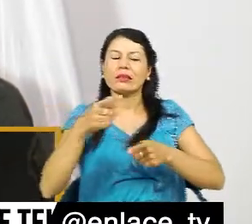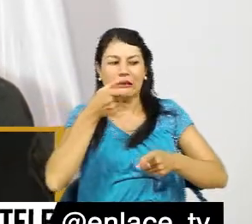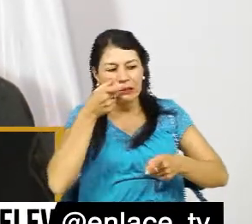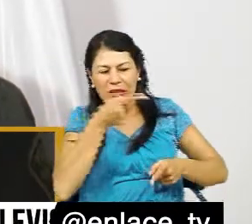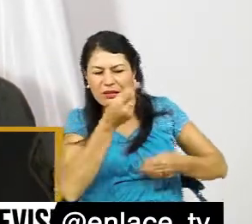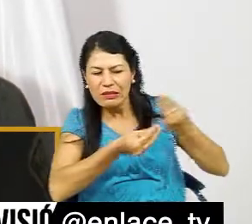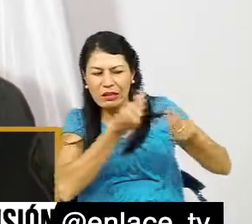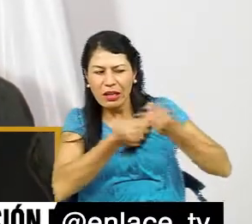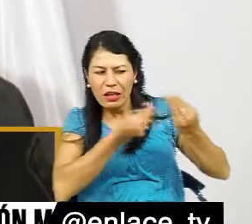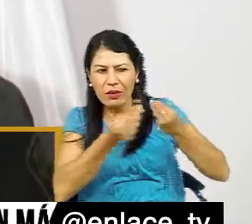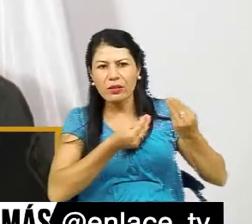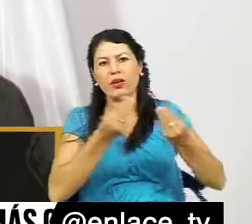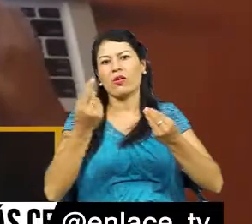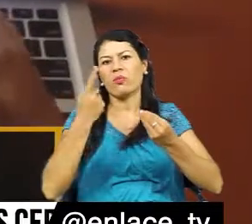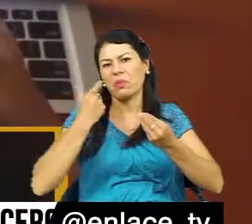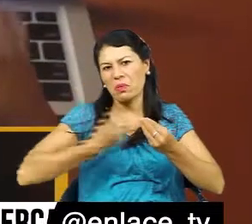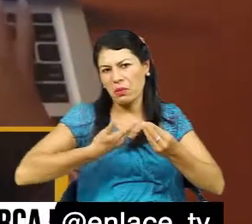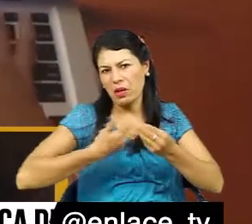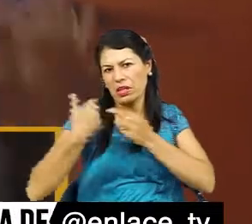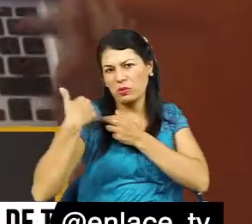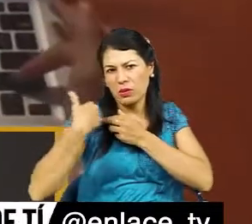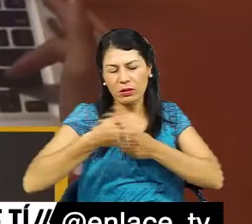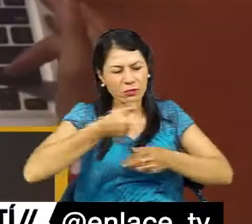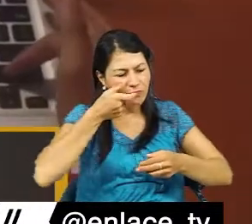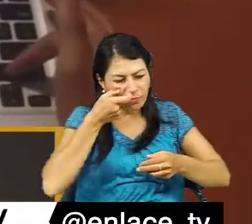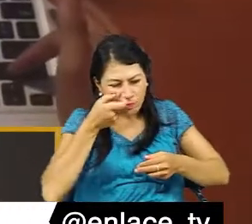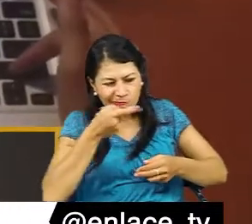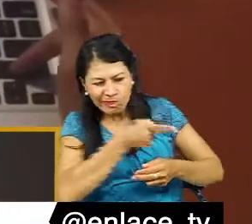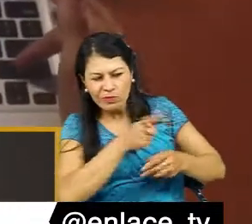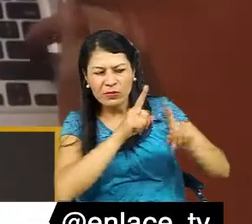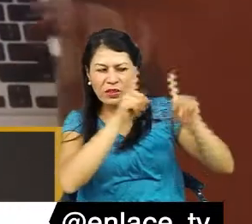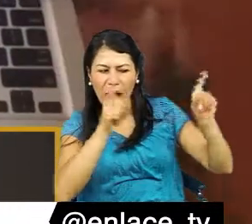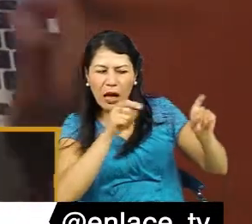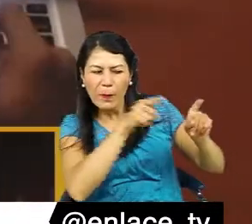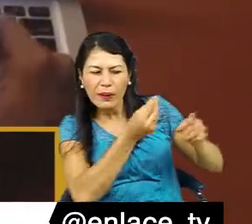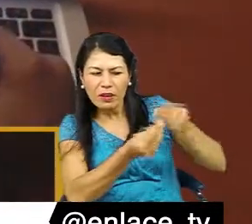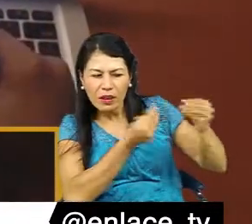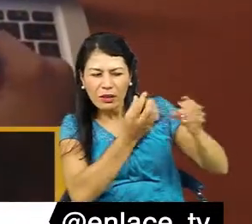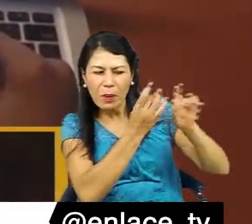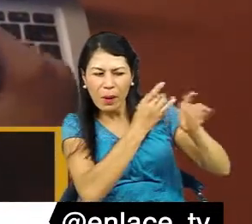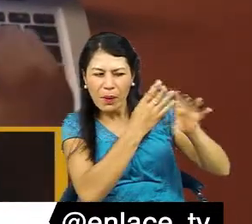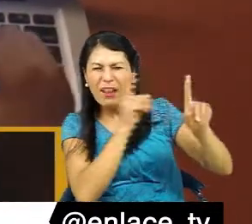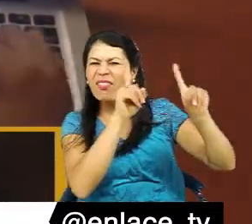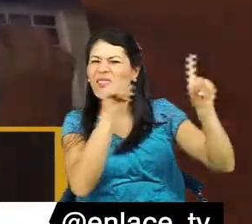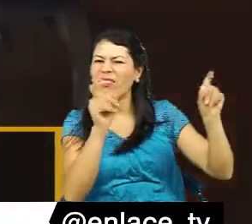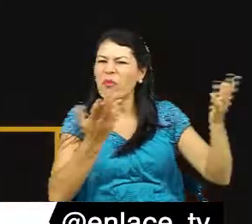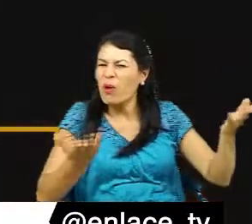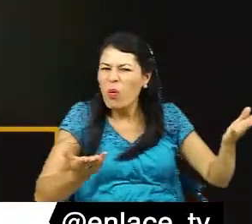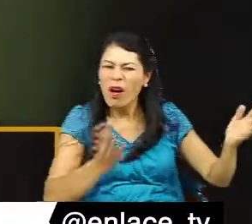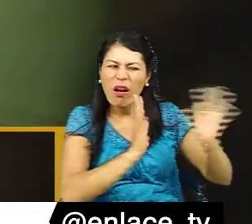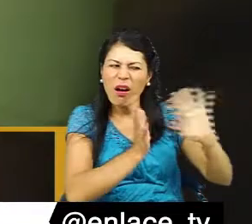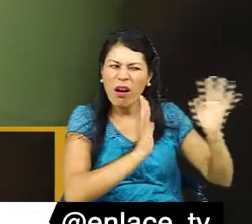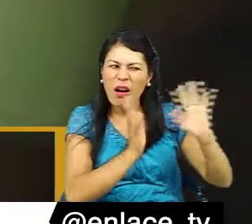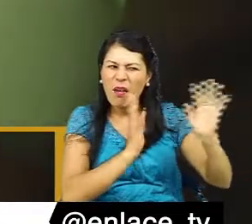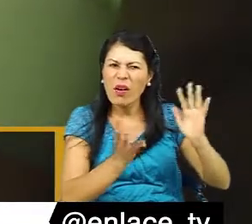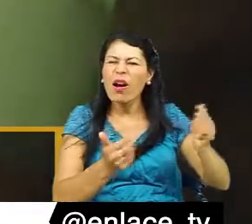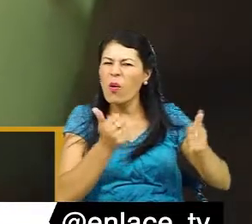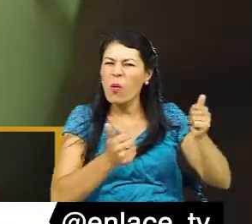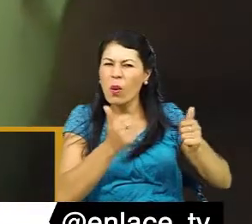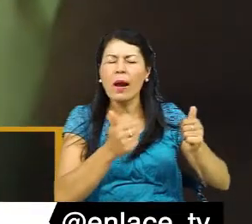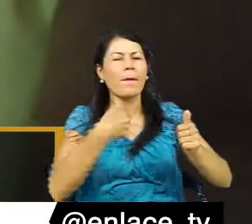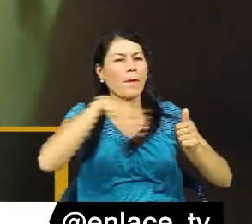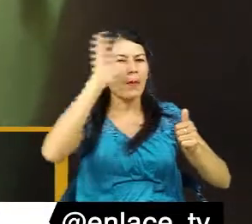adolescentes, pues estar verificando de manera constante este tema. Parece que tenemos una situación particular a través de un grupo, una red